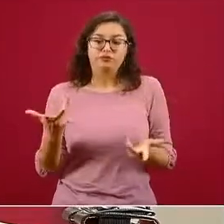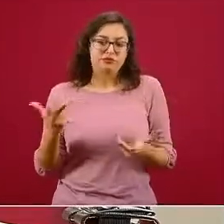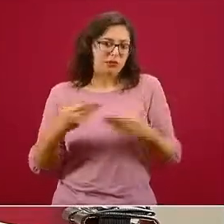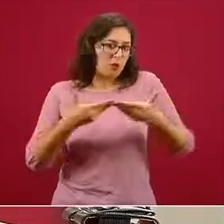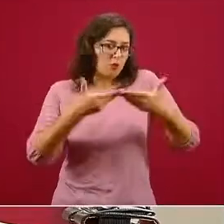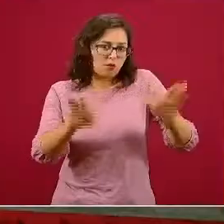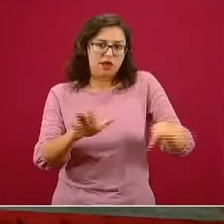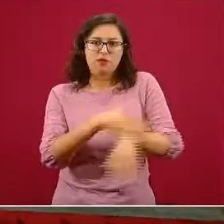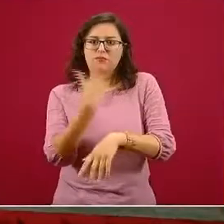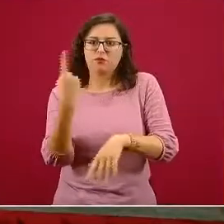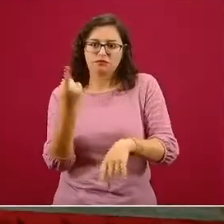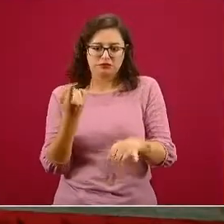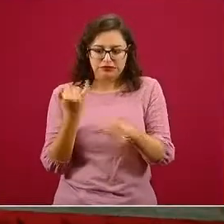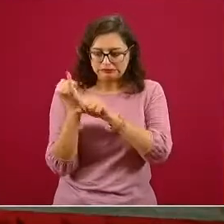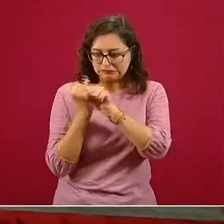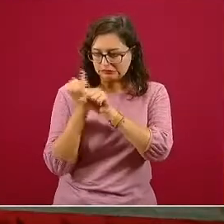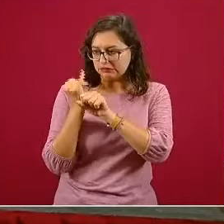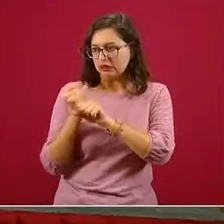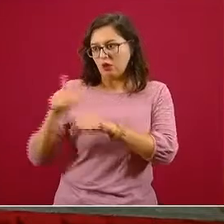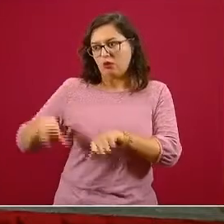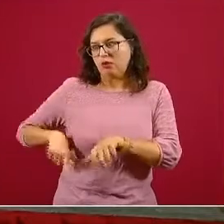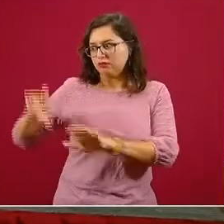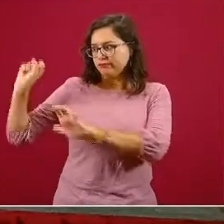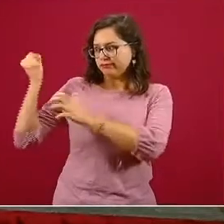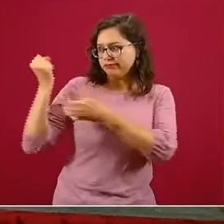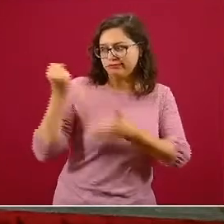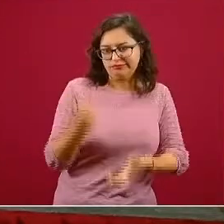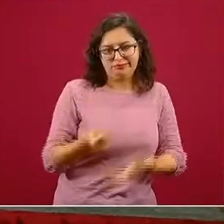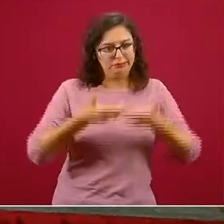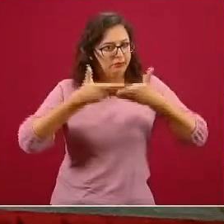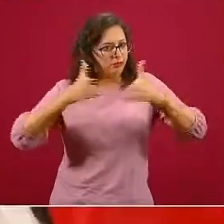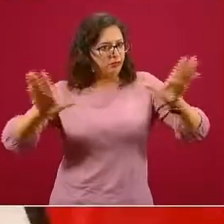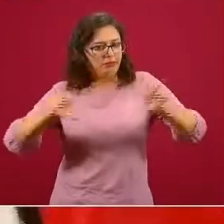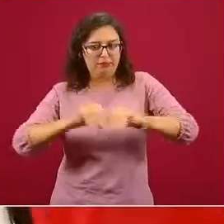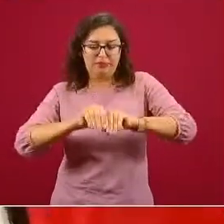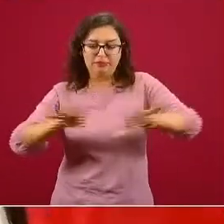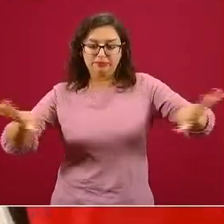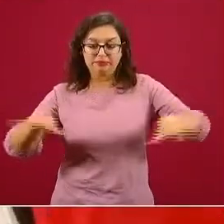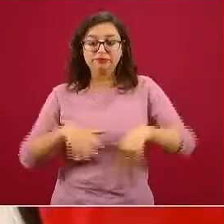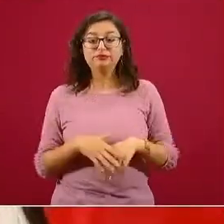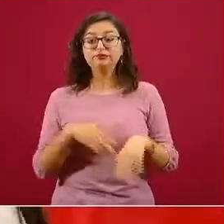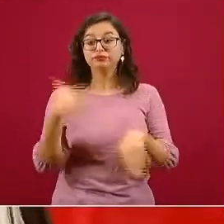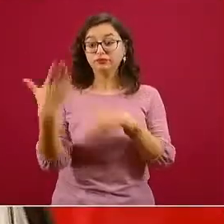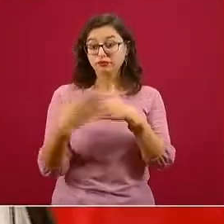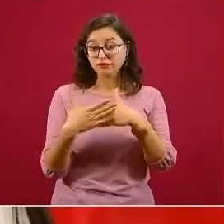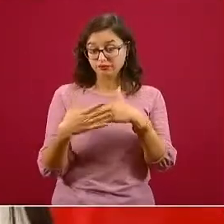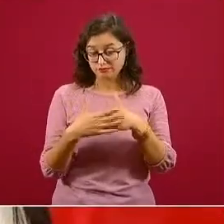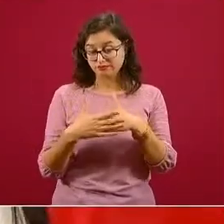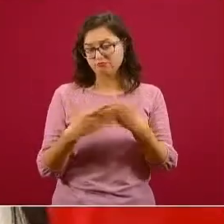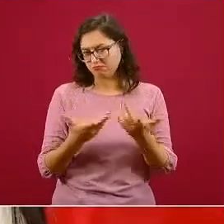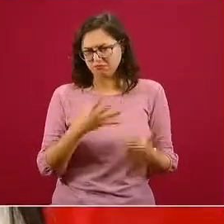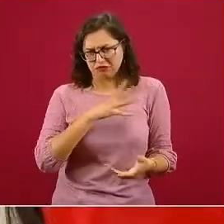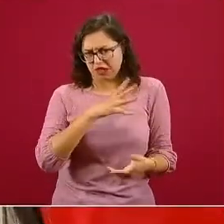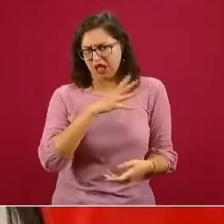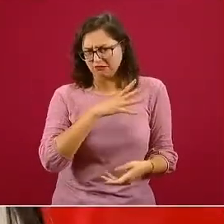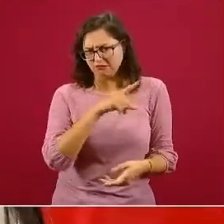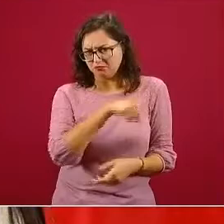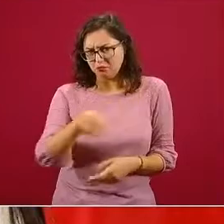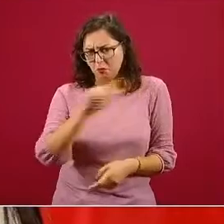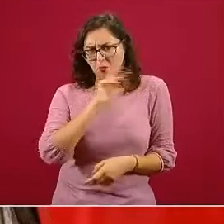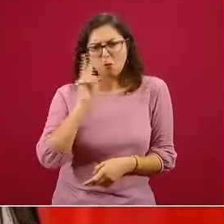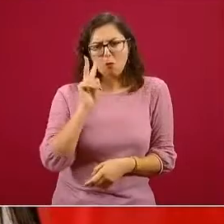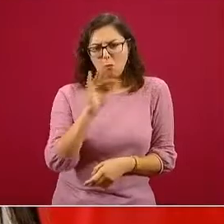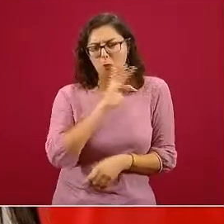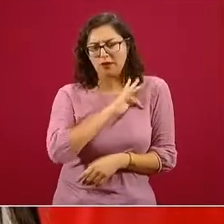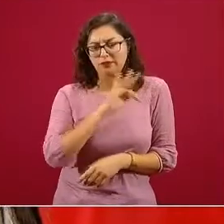recursos del Estado y por eso la compartimos, es para que todos la utilicen. En cuanto a los laboratorios, las muestras